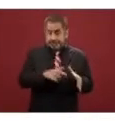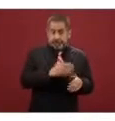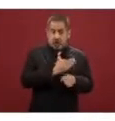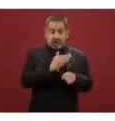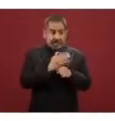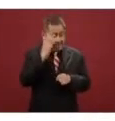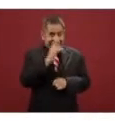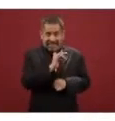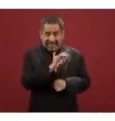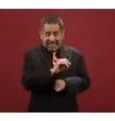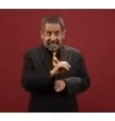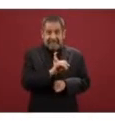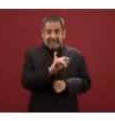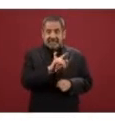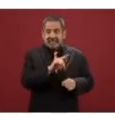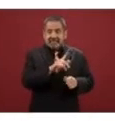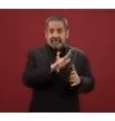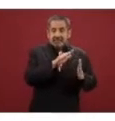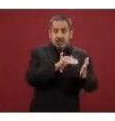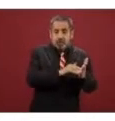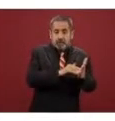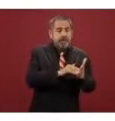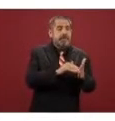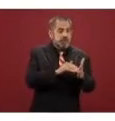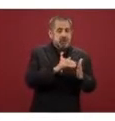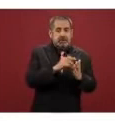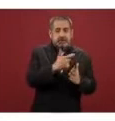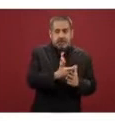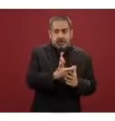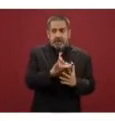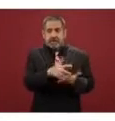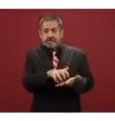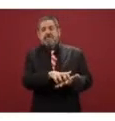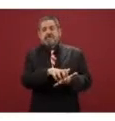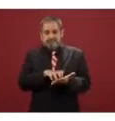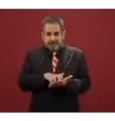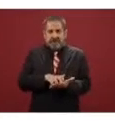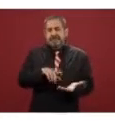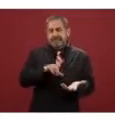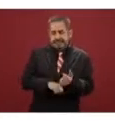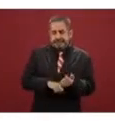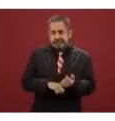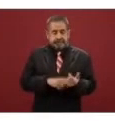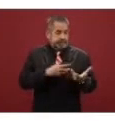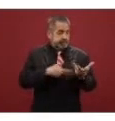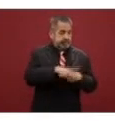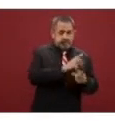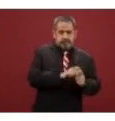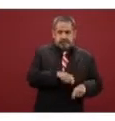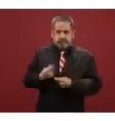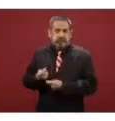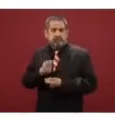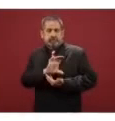en 79 millones de pesos y lo que se puede economizar conforme las instrucciones se devolverá al Estado mexicano.